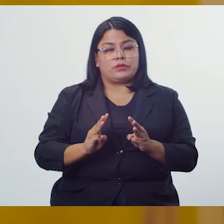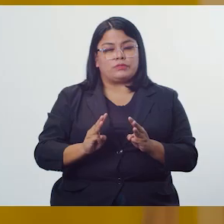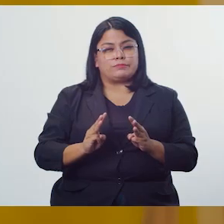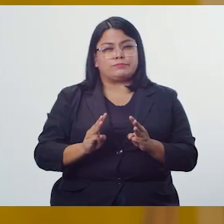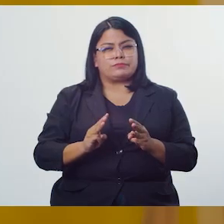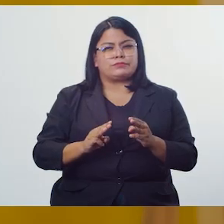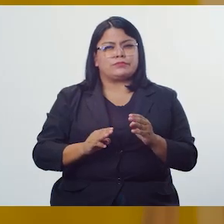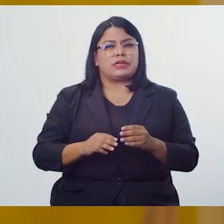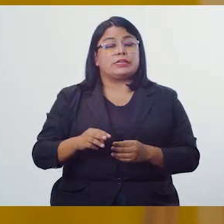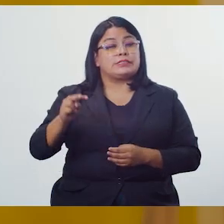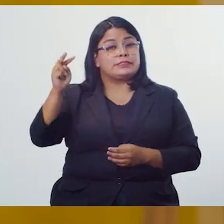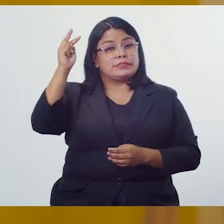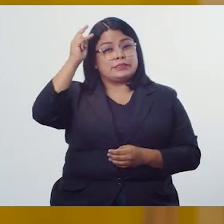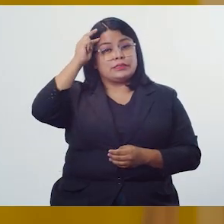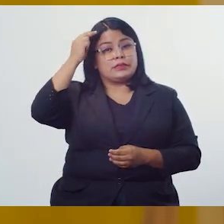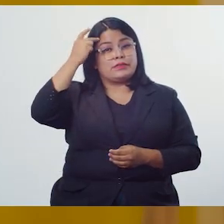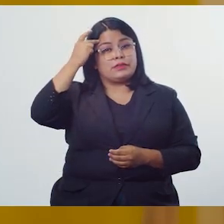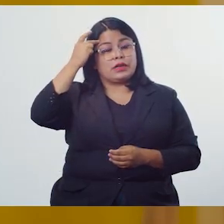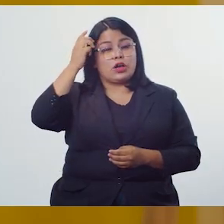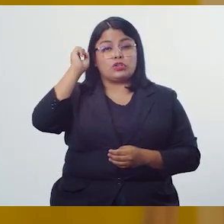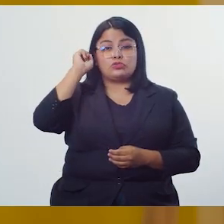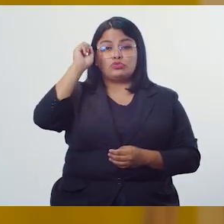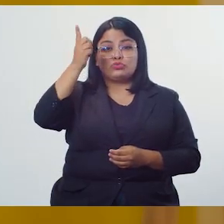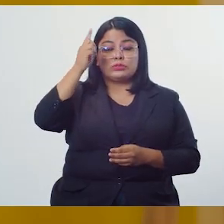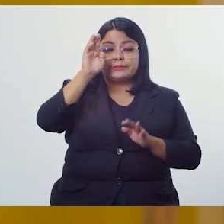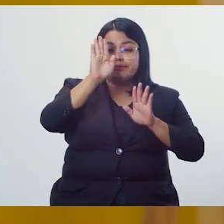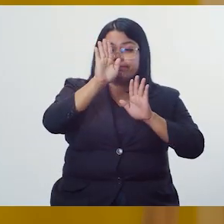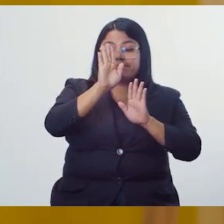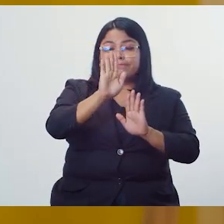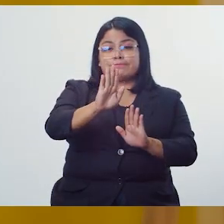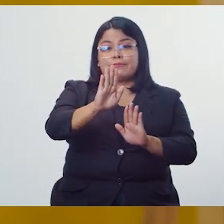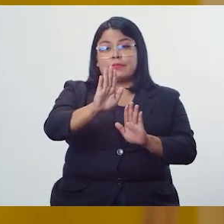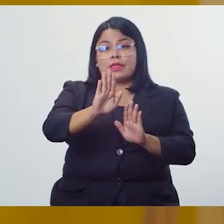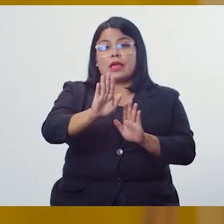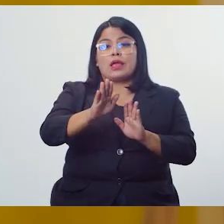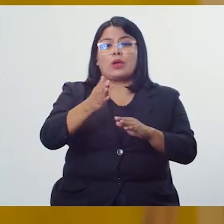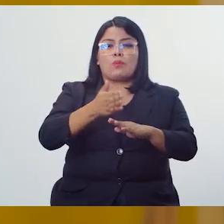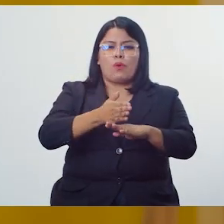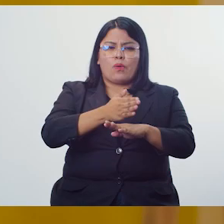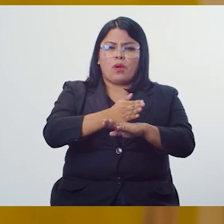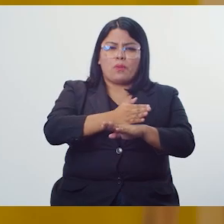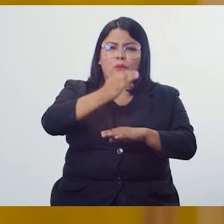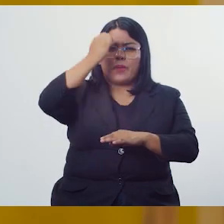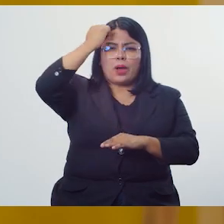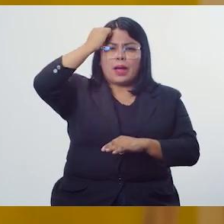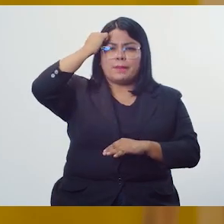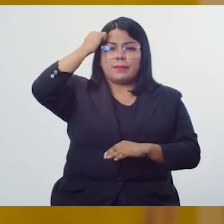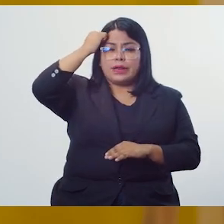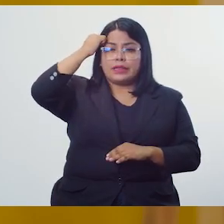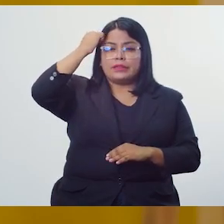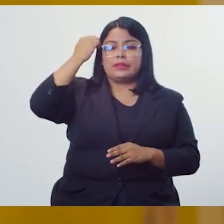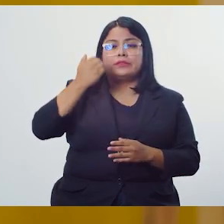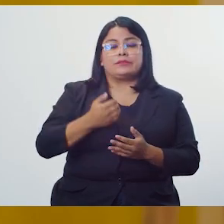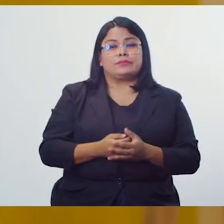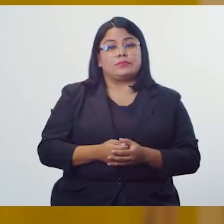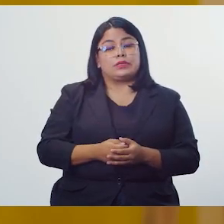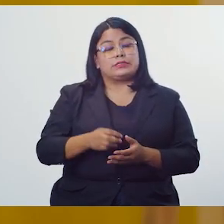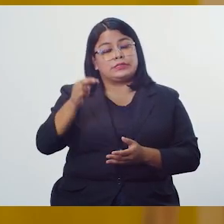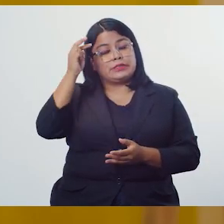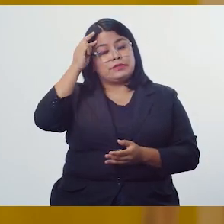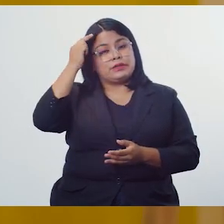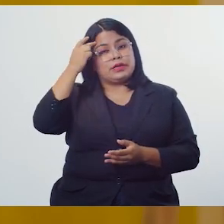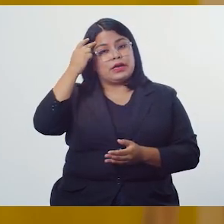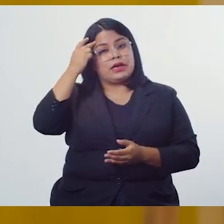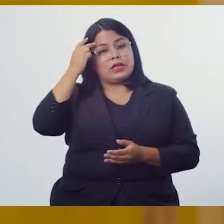es sumamente significativo que los docentes respeten el ritmo de aprendizaje de los niños y las niñas. Es decir,